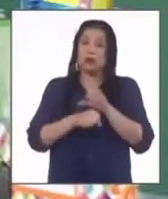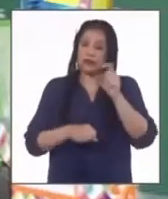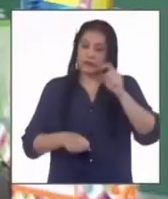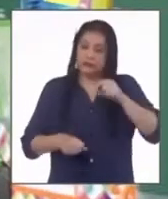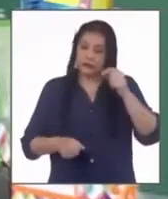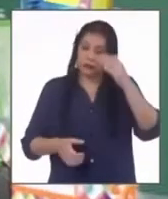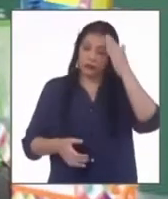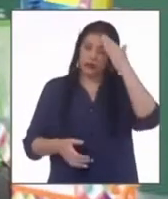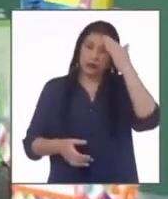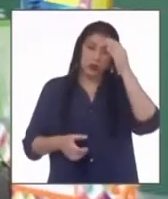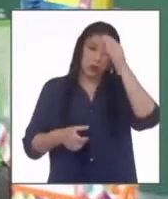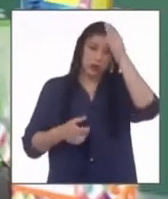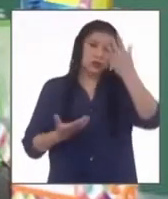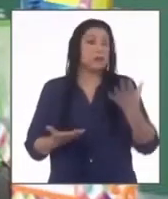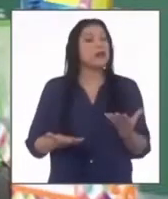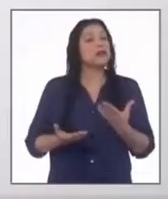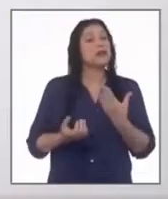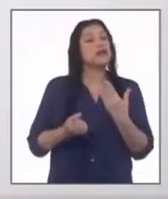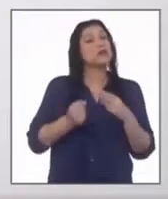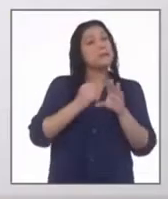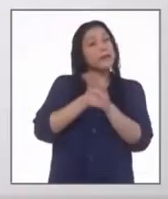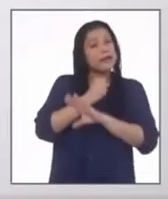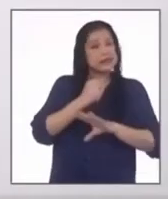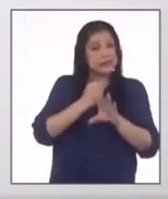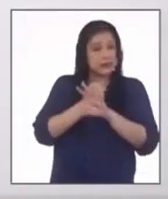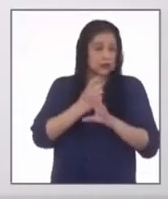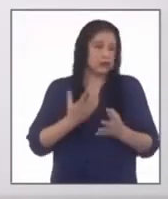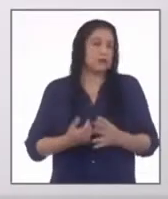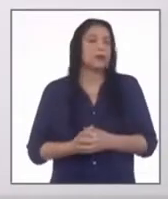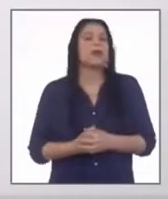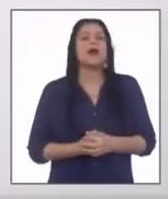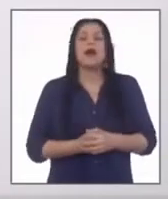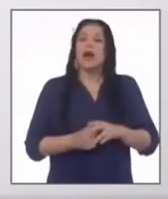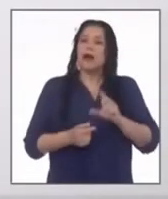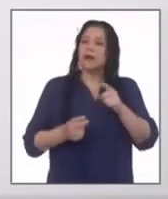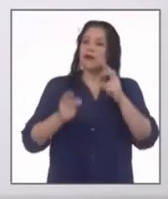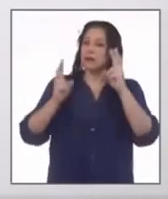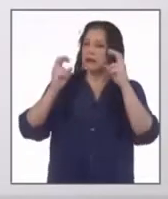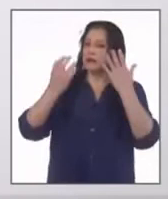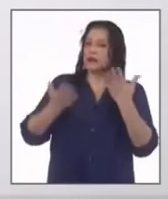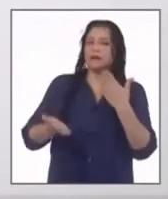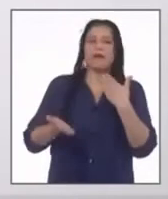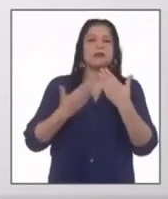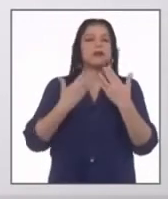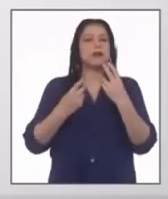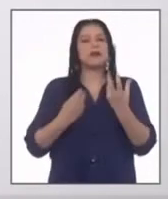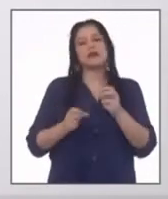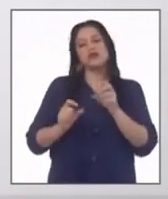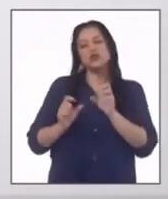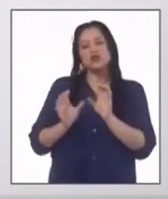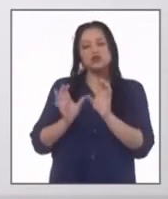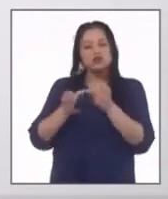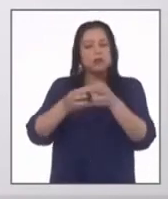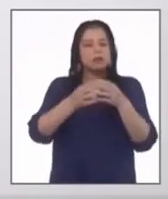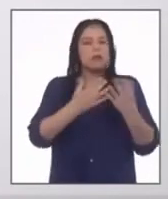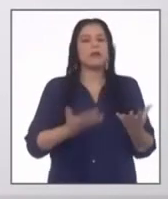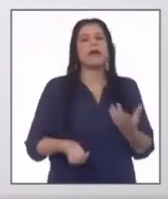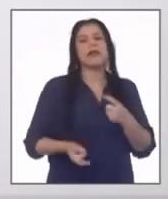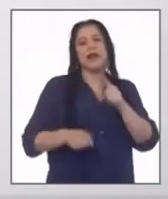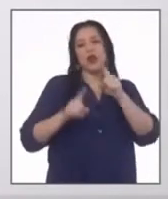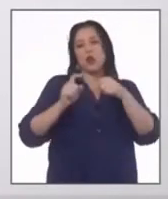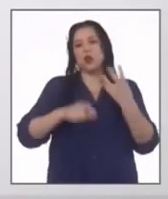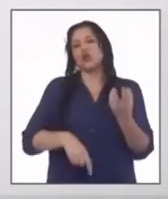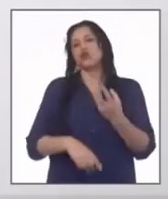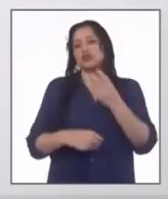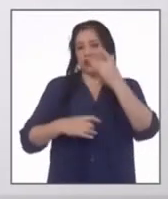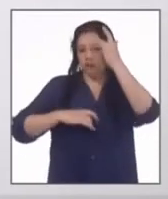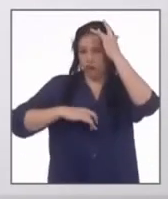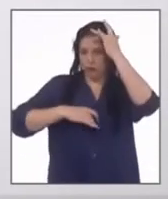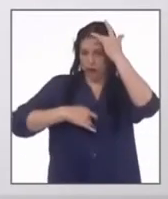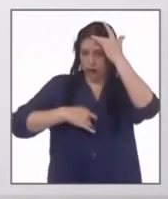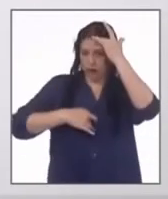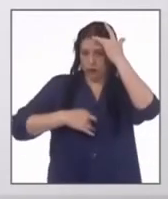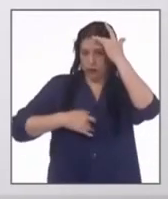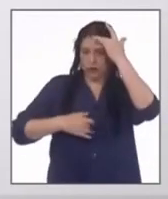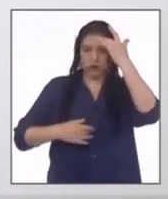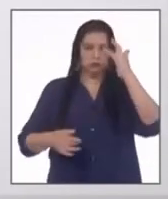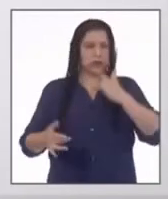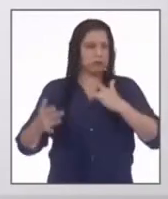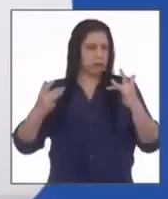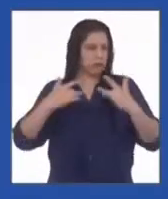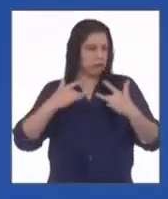tener conocimientos básicos de mediciones. Al respecto, veamos esta clasificación clínica de pacientes con signos de